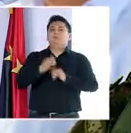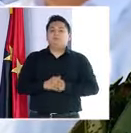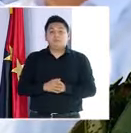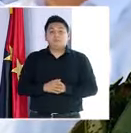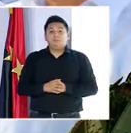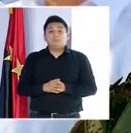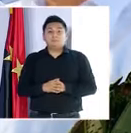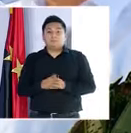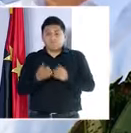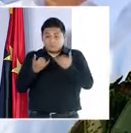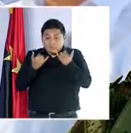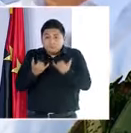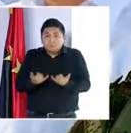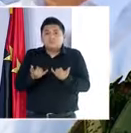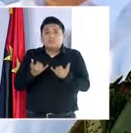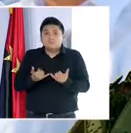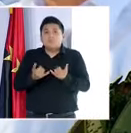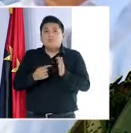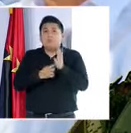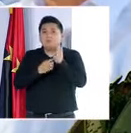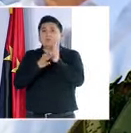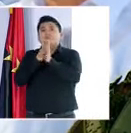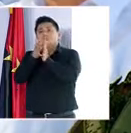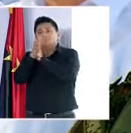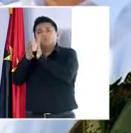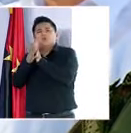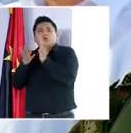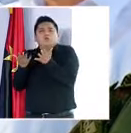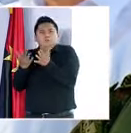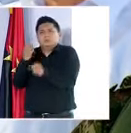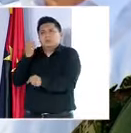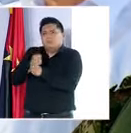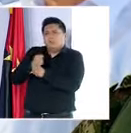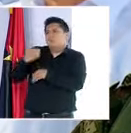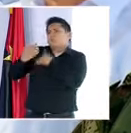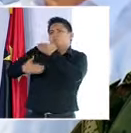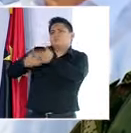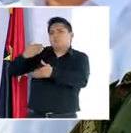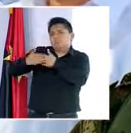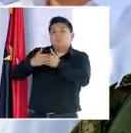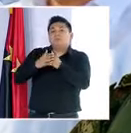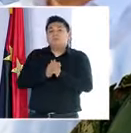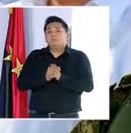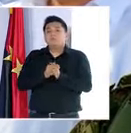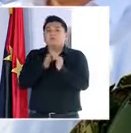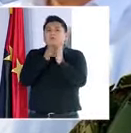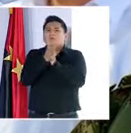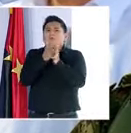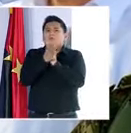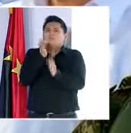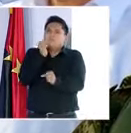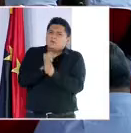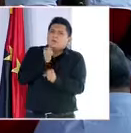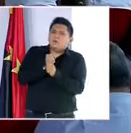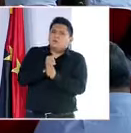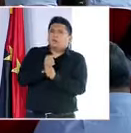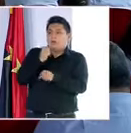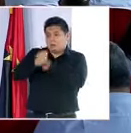Hoy presentaremos a ustedes los avances y el informe de gestión de los